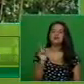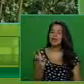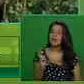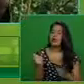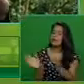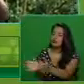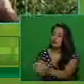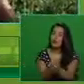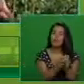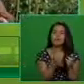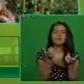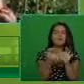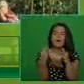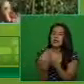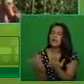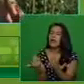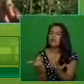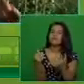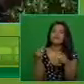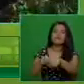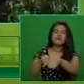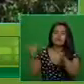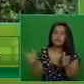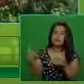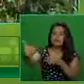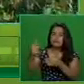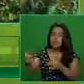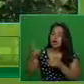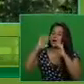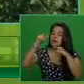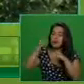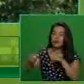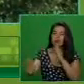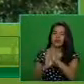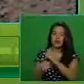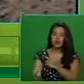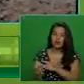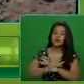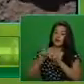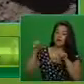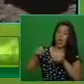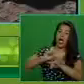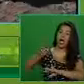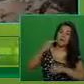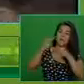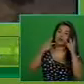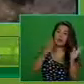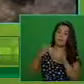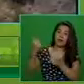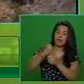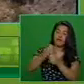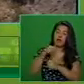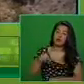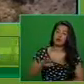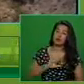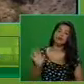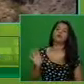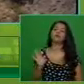pequeña, a la producción familiar, a la producción campesina. Desde el Ministerio de Desarrollo Agrario se han desarrollado algunas políticas que son políticas